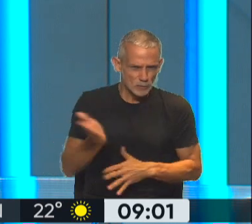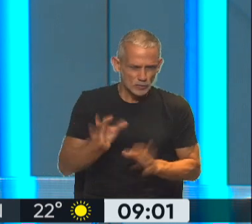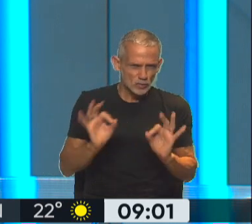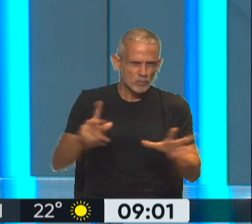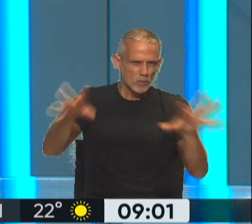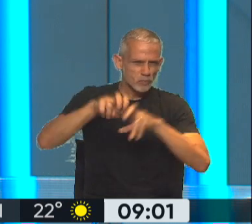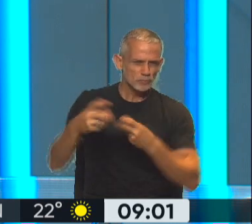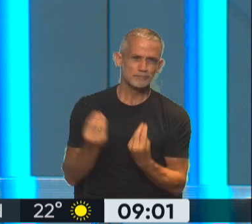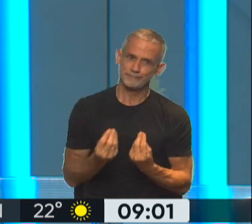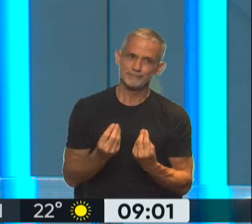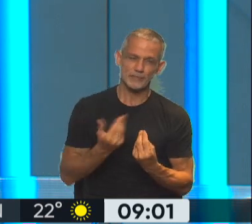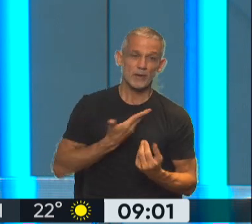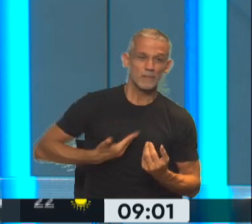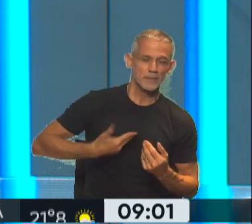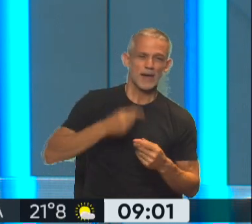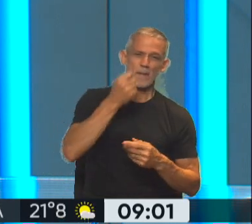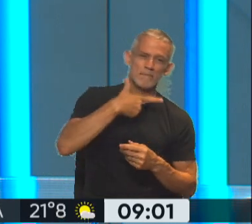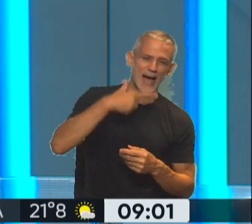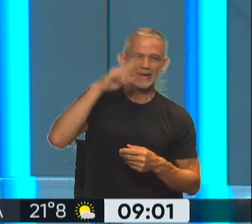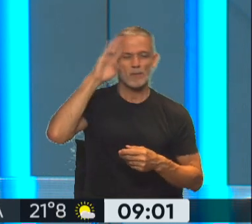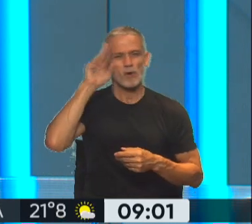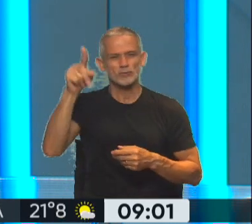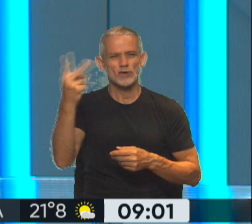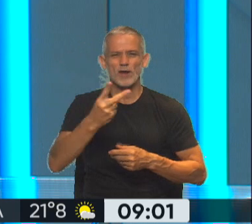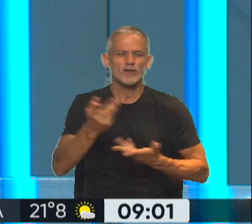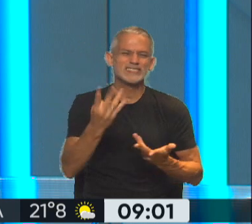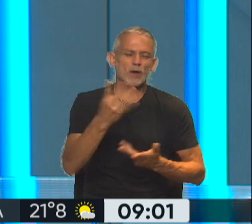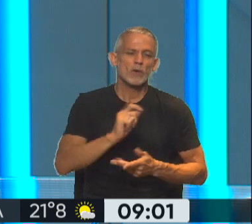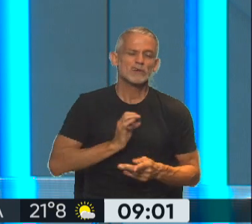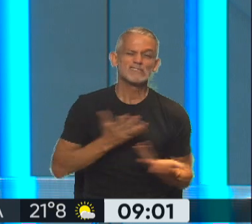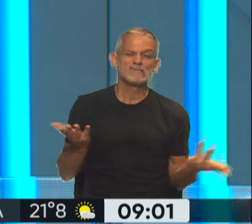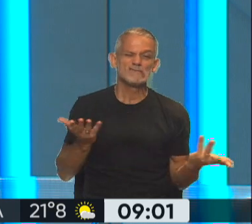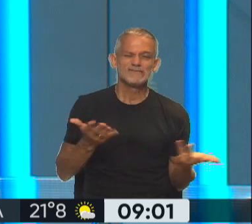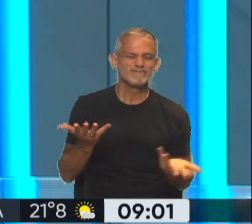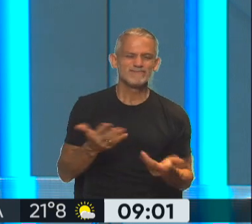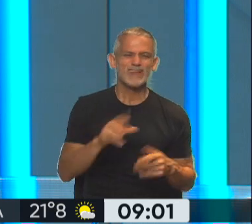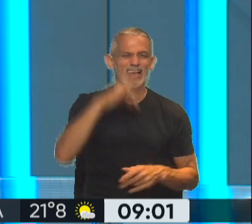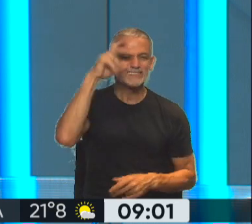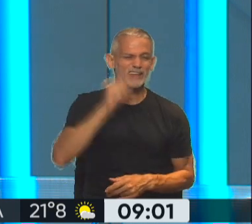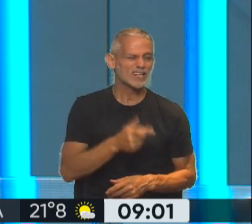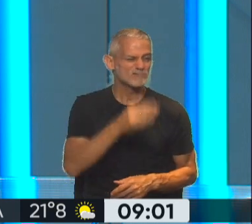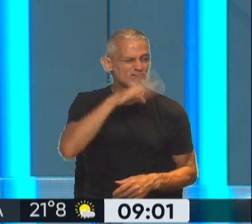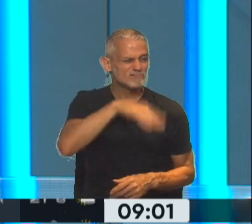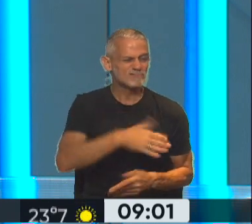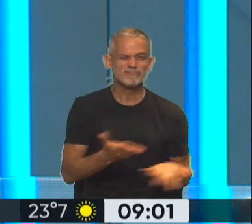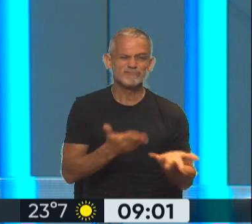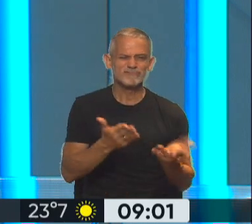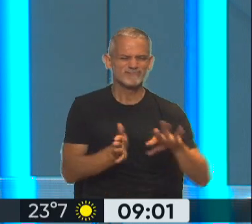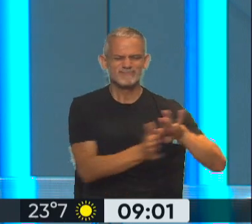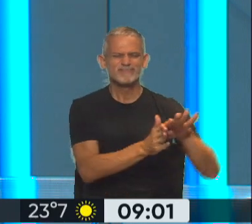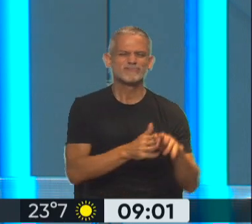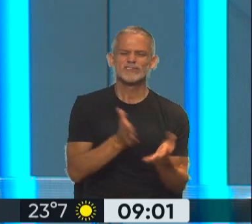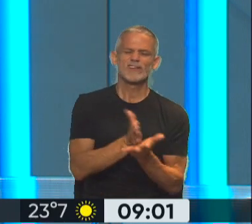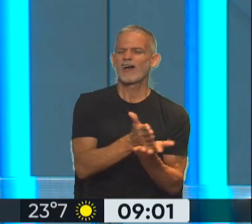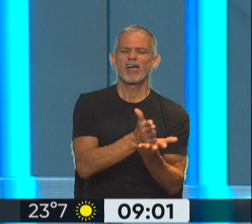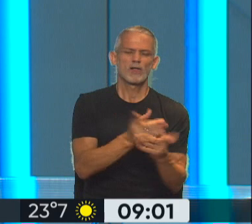en dos gestiones tanto la de Mauricio macri como la de seguir bolsonaro que es desprestigiaron al organismo No es cierto que quisieron flexibilizar lo